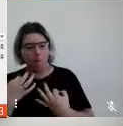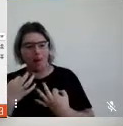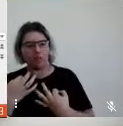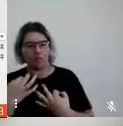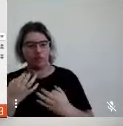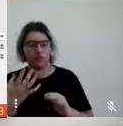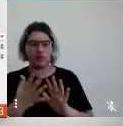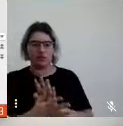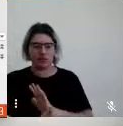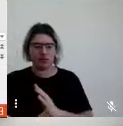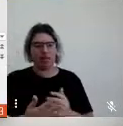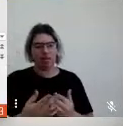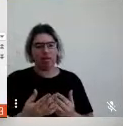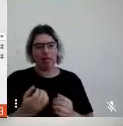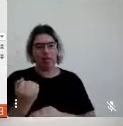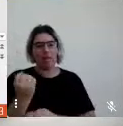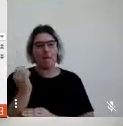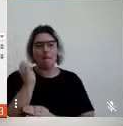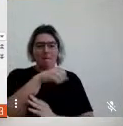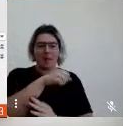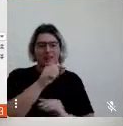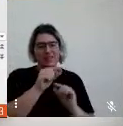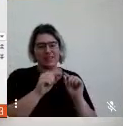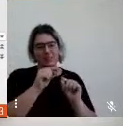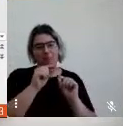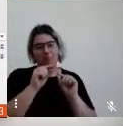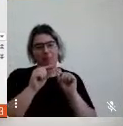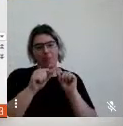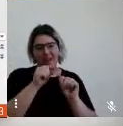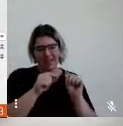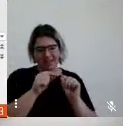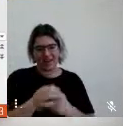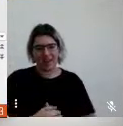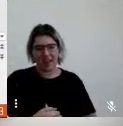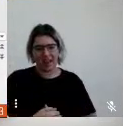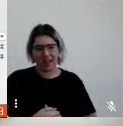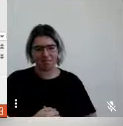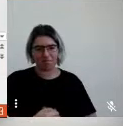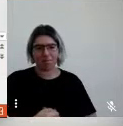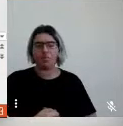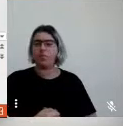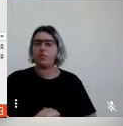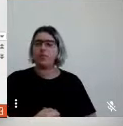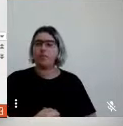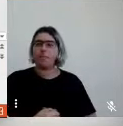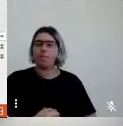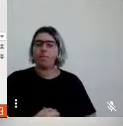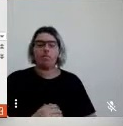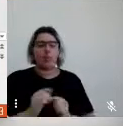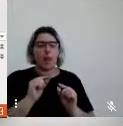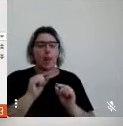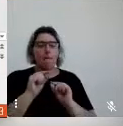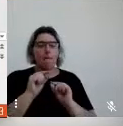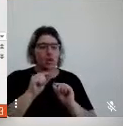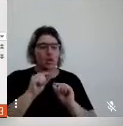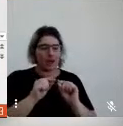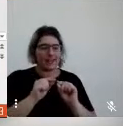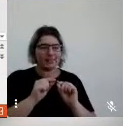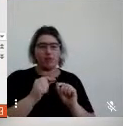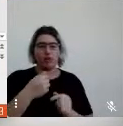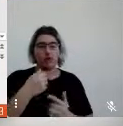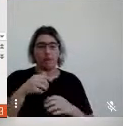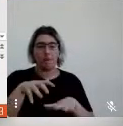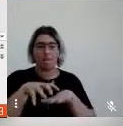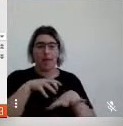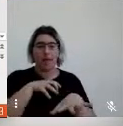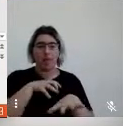En cuanto a las características, como os comentaba antes, los microorganismos mayoritariamente se encuentran